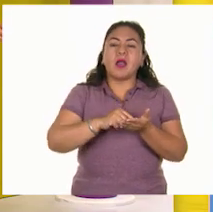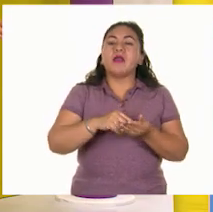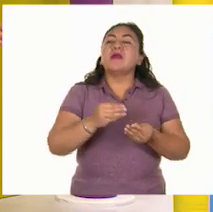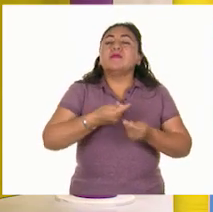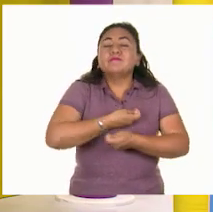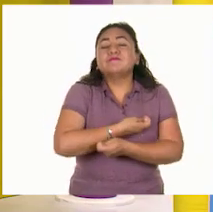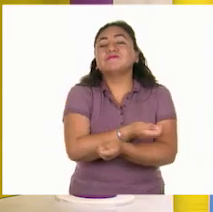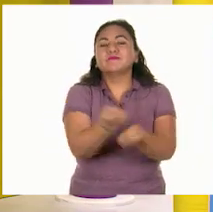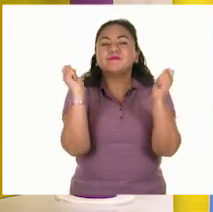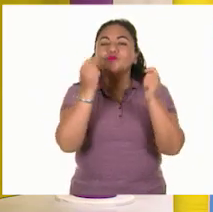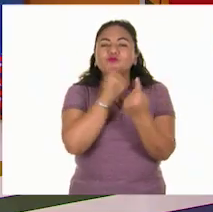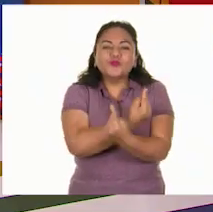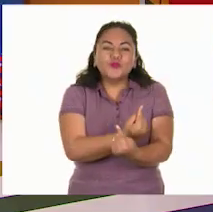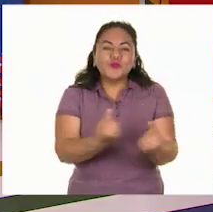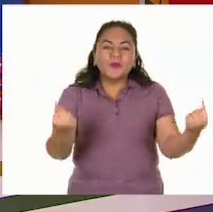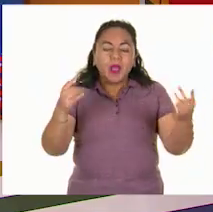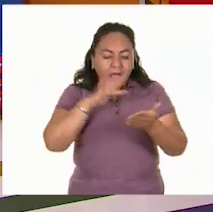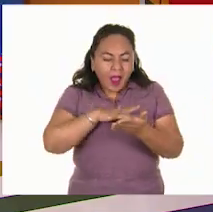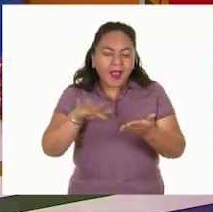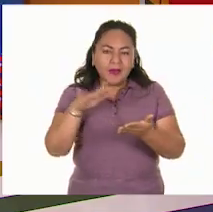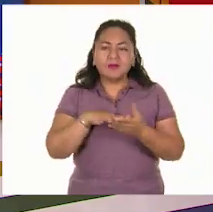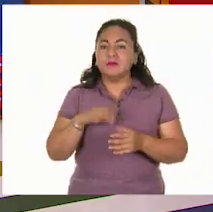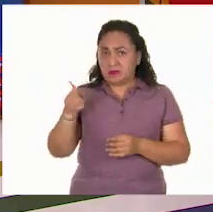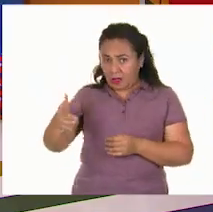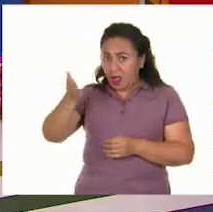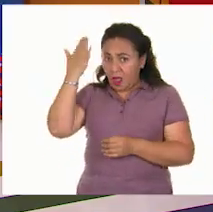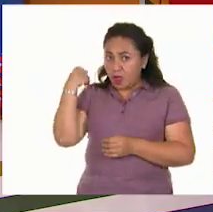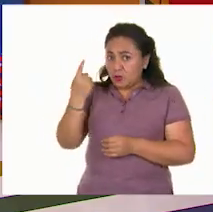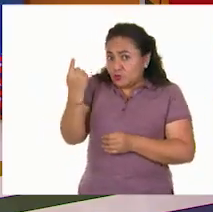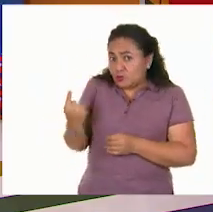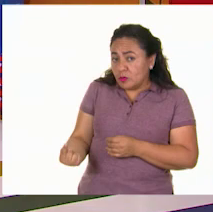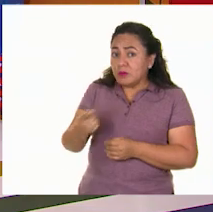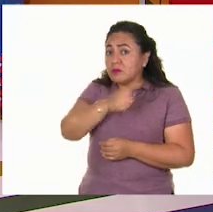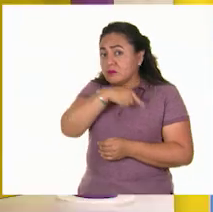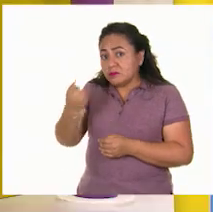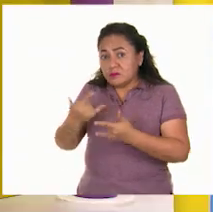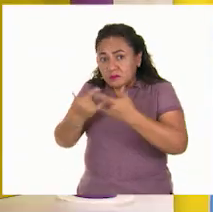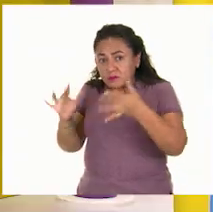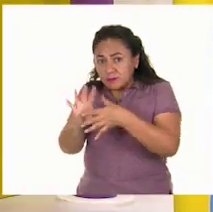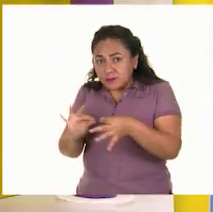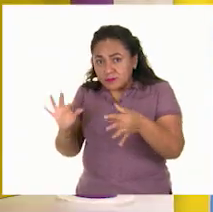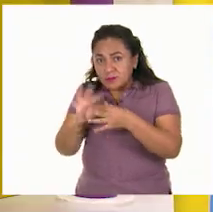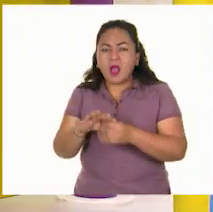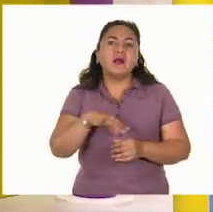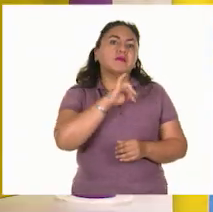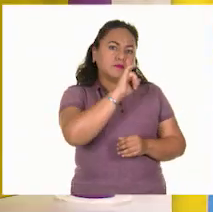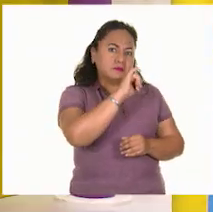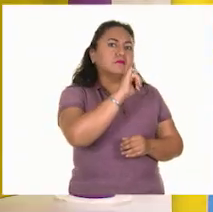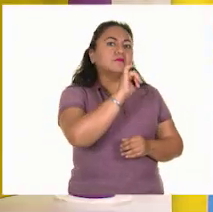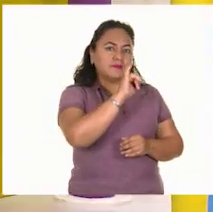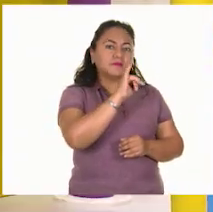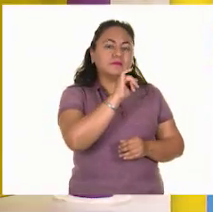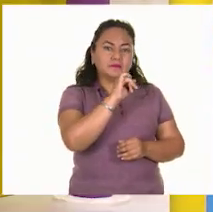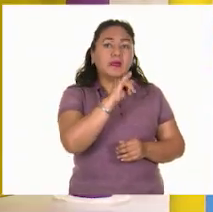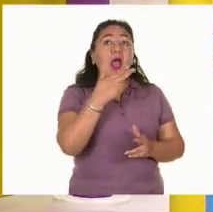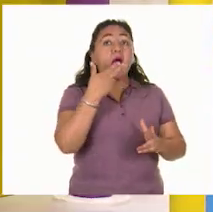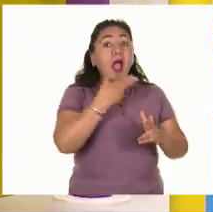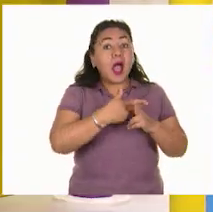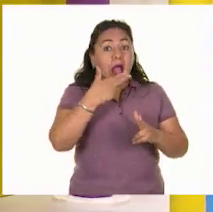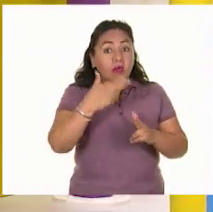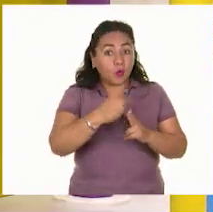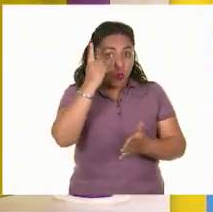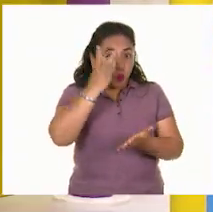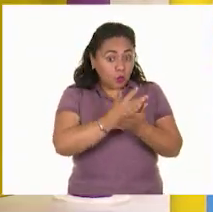los niños. Exactamente. ¿A ti te contaban cuentos cuando eras pequeño? Sí, por supuesto que sí. Incluso no solamente